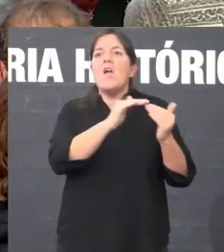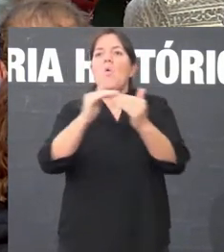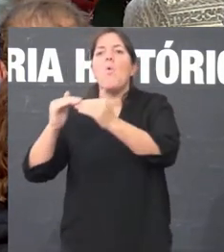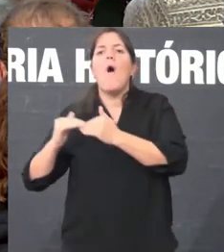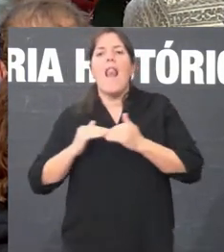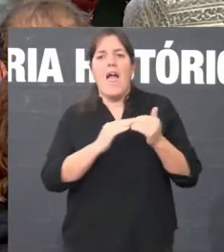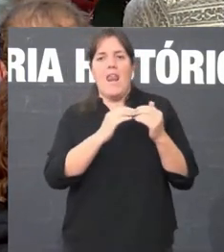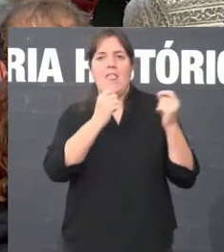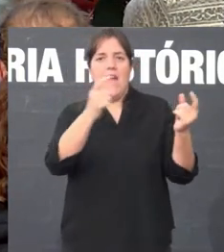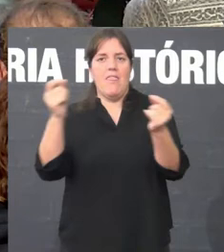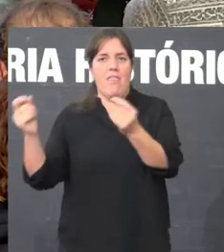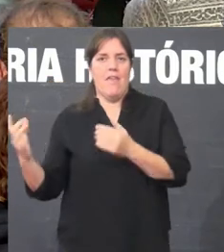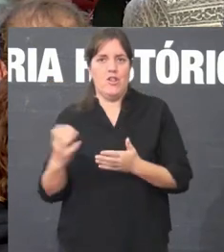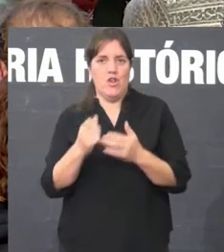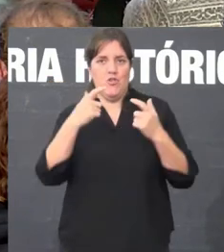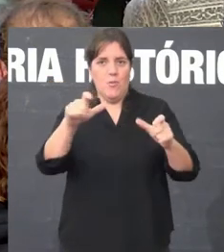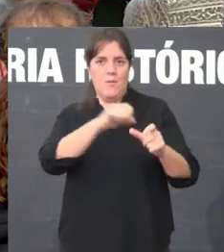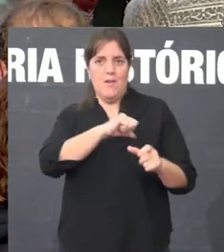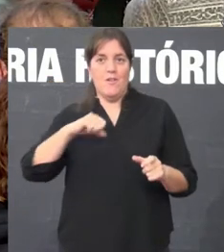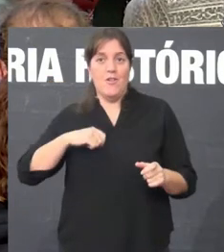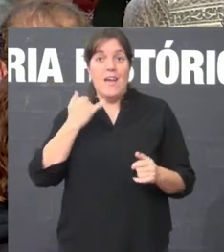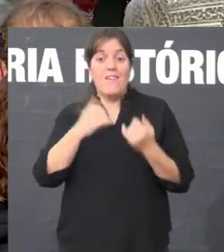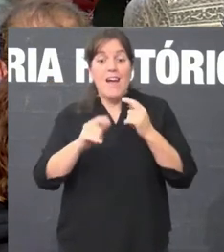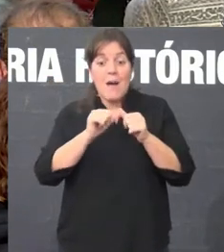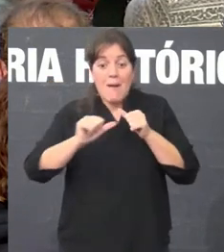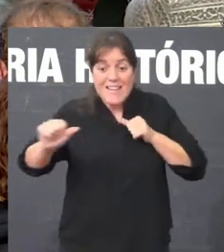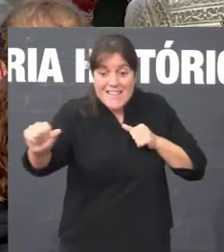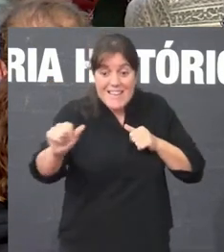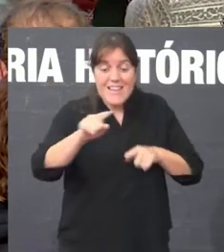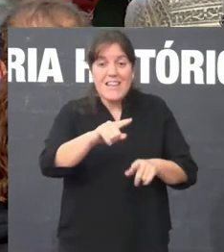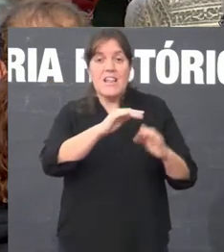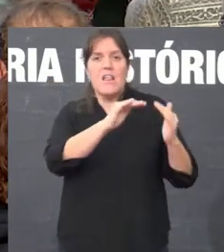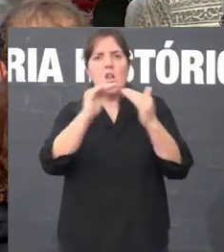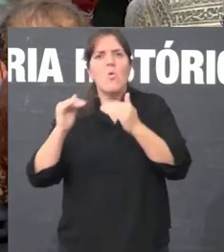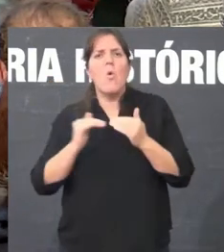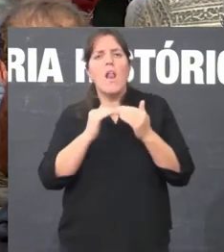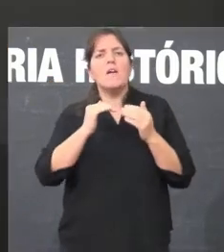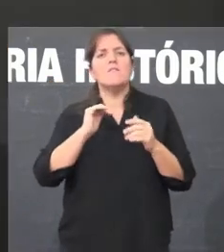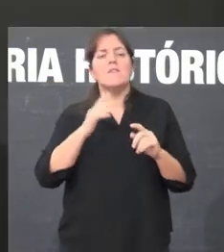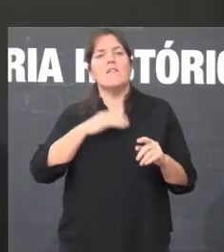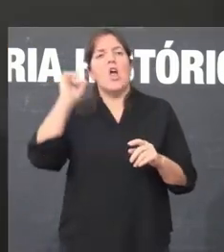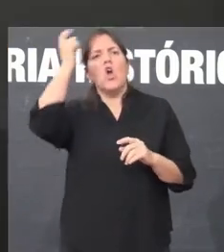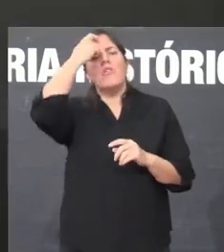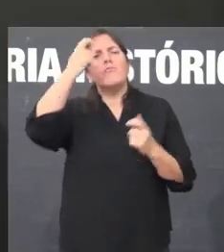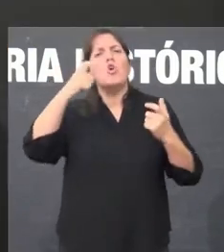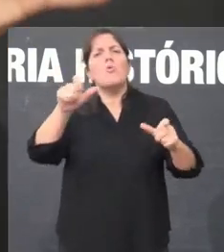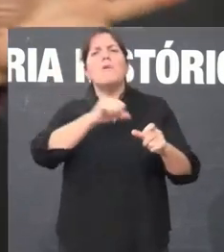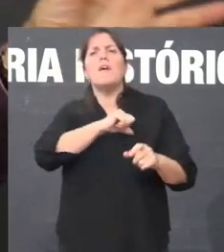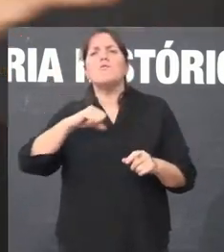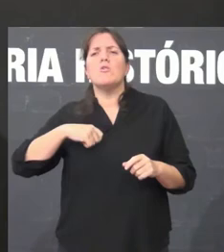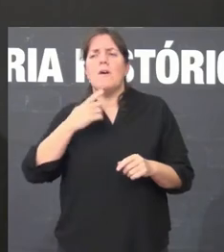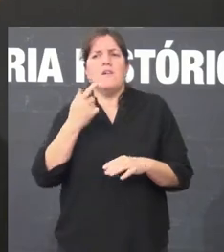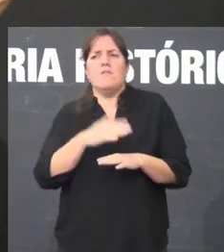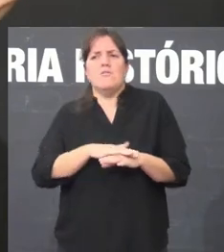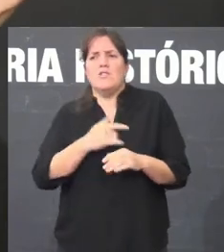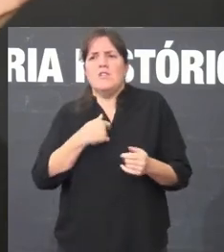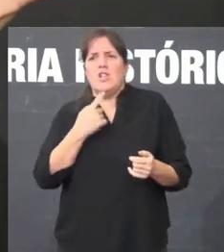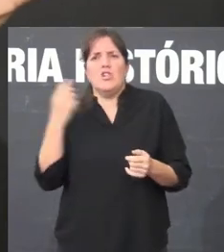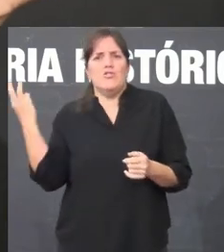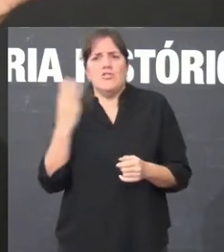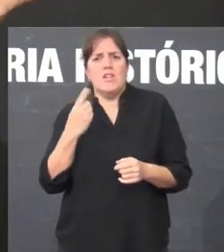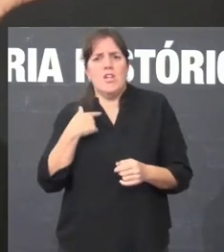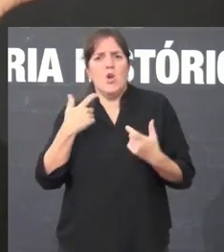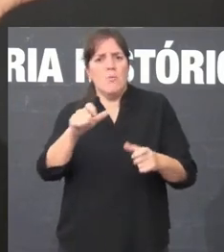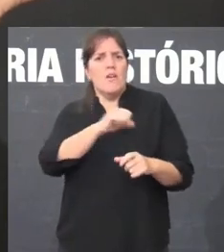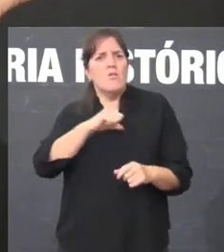igualas, en cuanto a alguien... Es que, o sea, el concepto de comunidad autónoma... Lo siento, nosotros tres no somos una comunidad